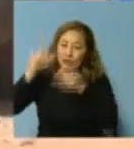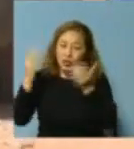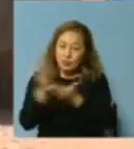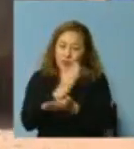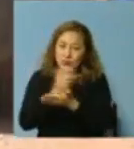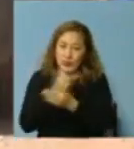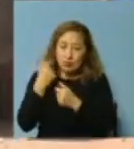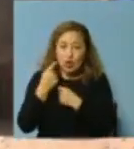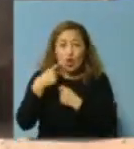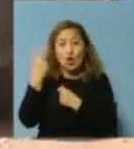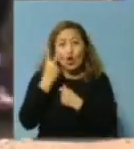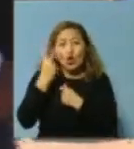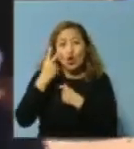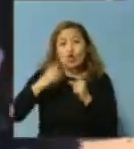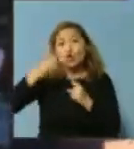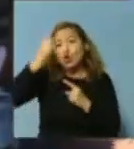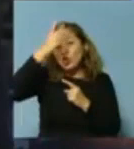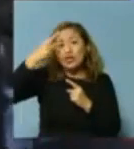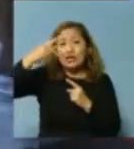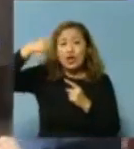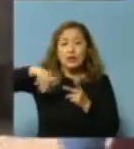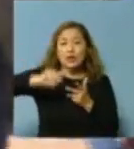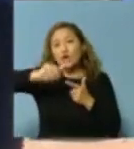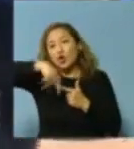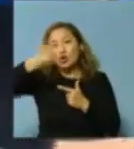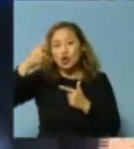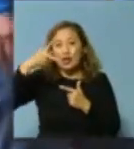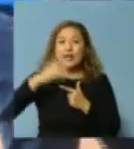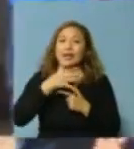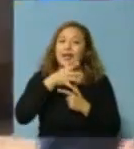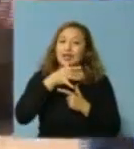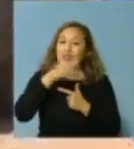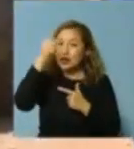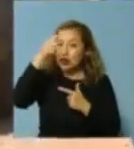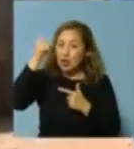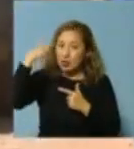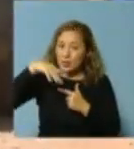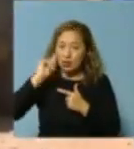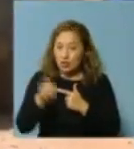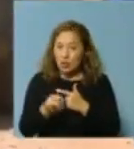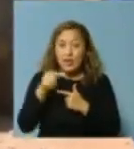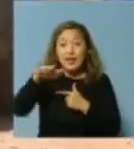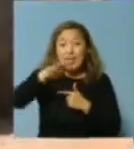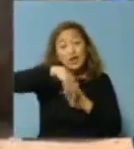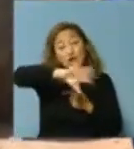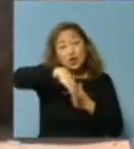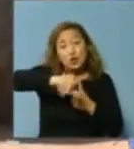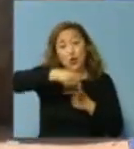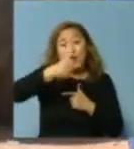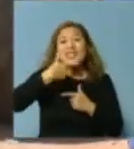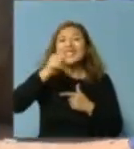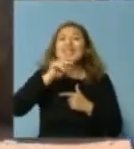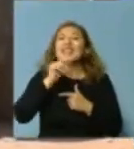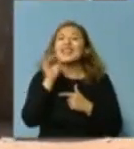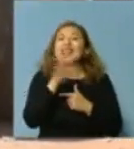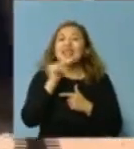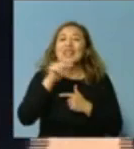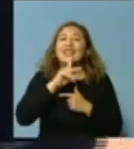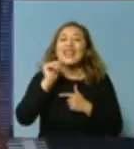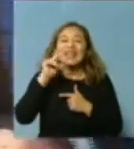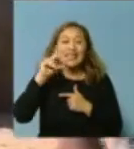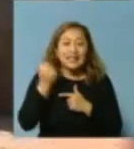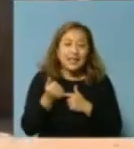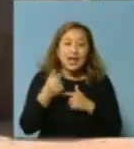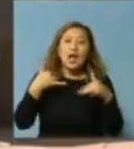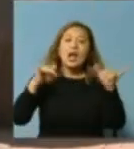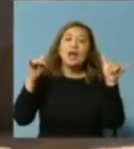con dos ramales, uno de 12 kilómetros, otro de 14 kilómetros, y bueno, en Cieneguillas y en Santa Catalina inaugurando el